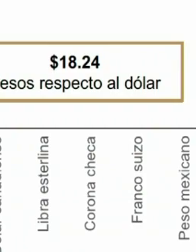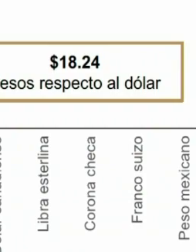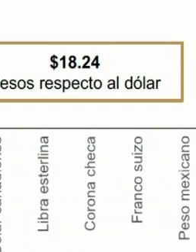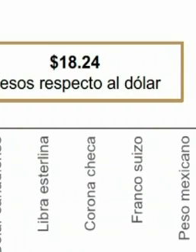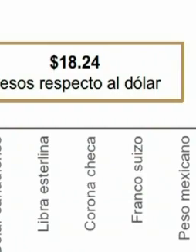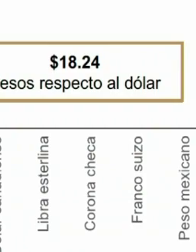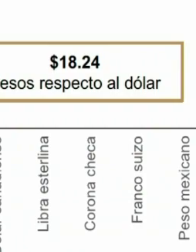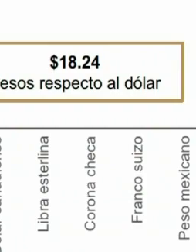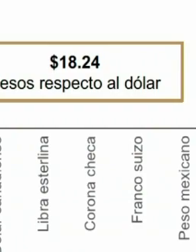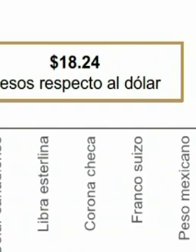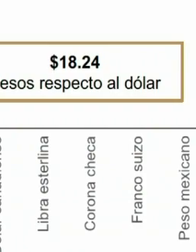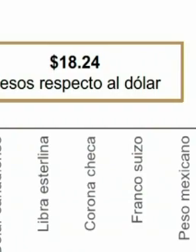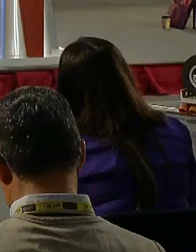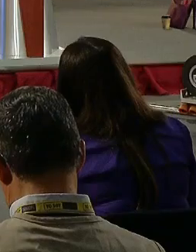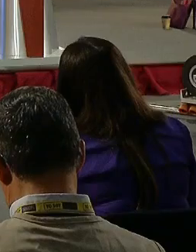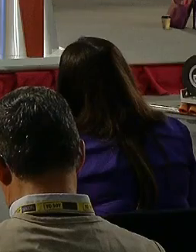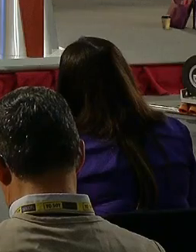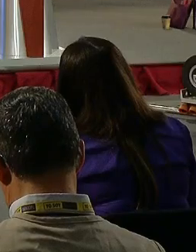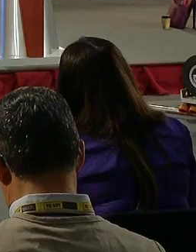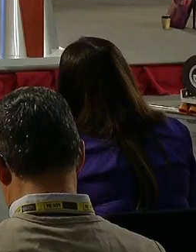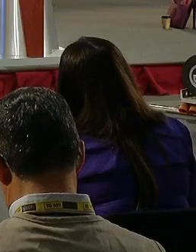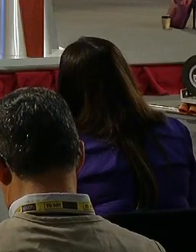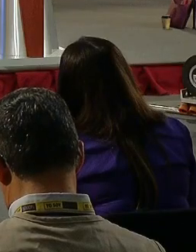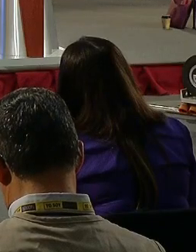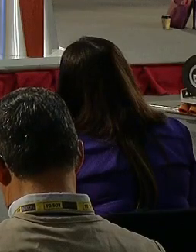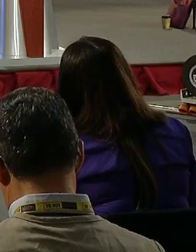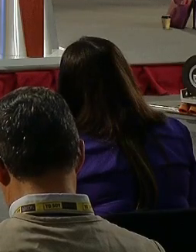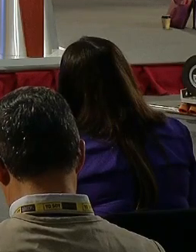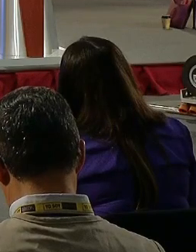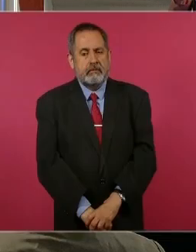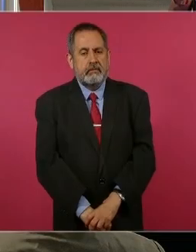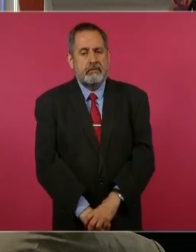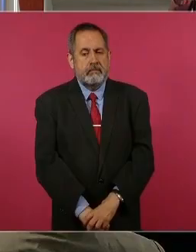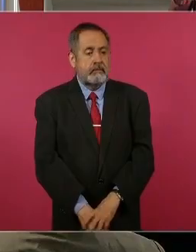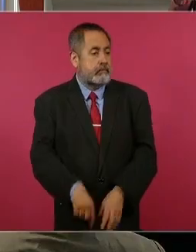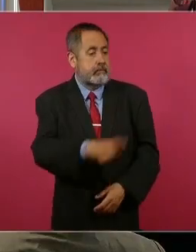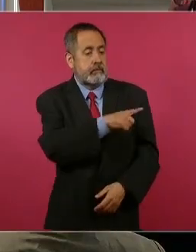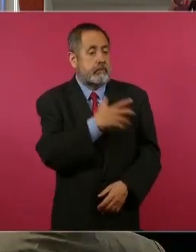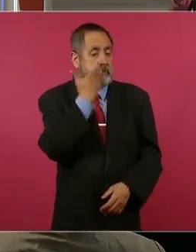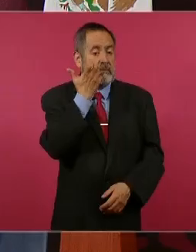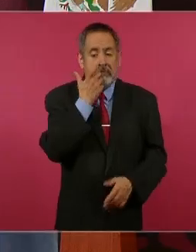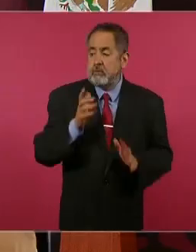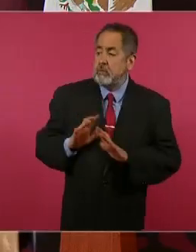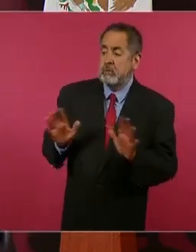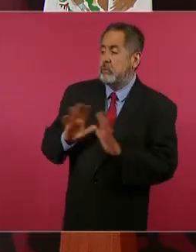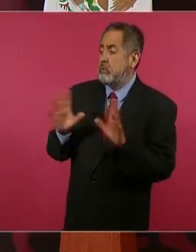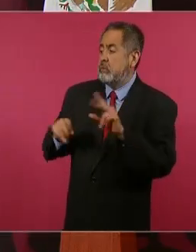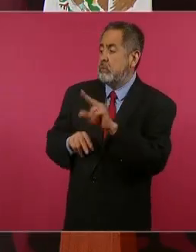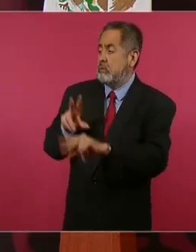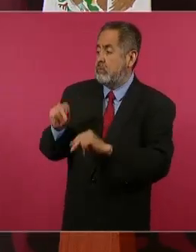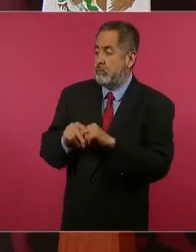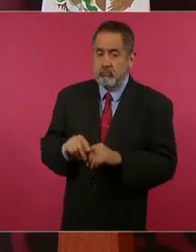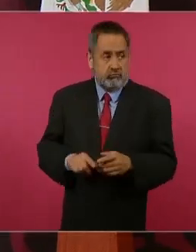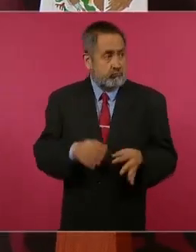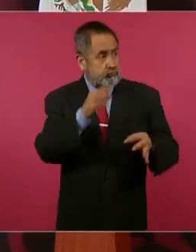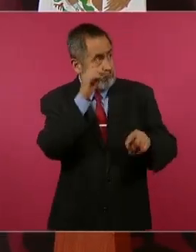entonces ellos son los que no quieren una reforma para limpiar de corrupción